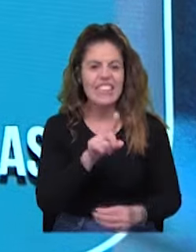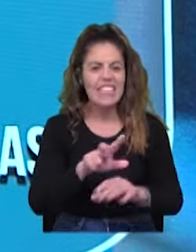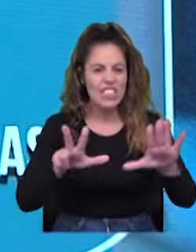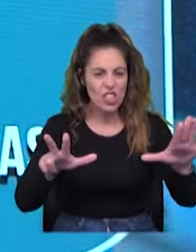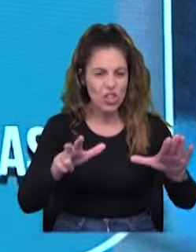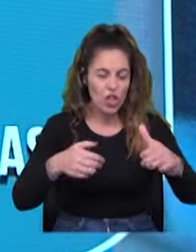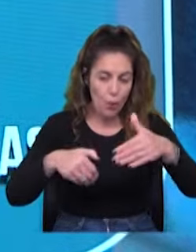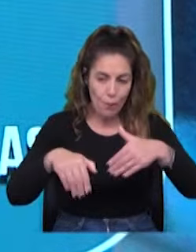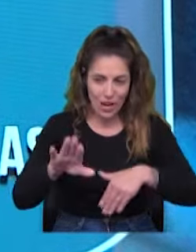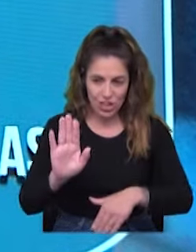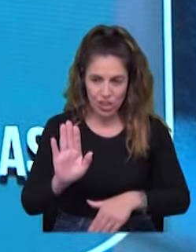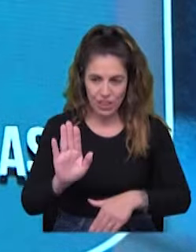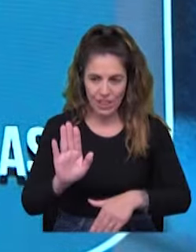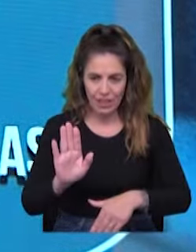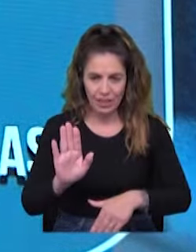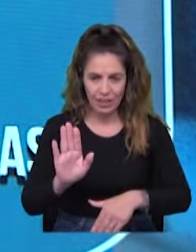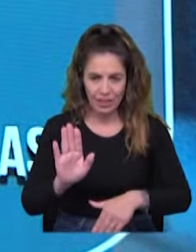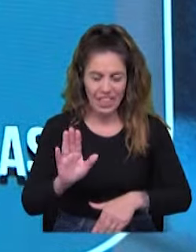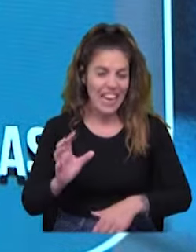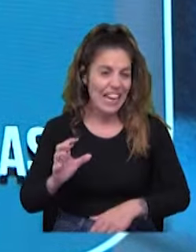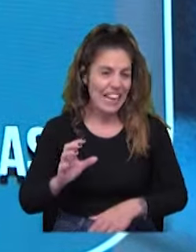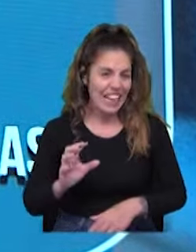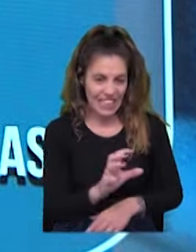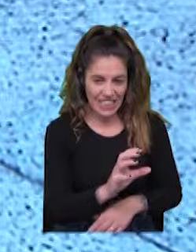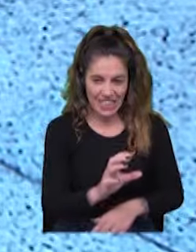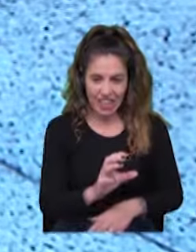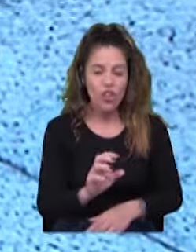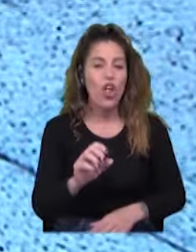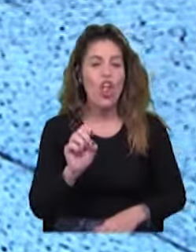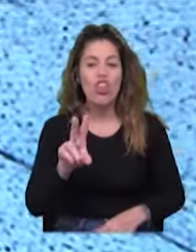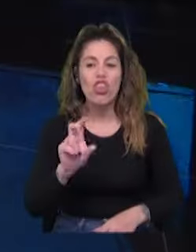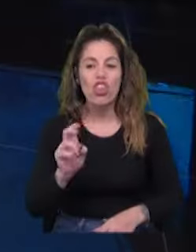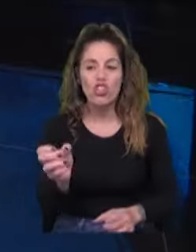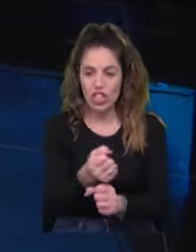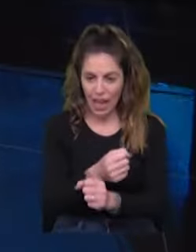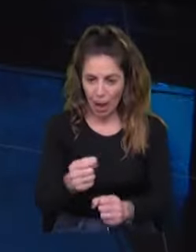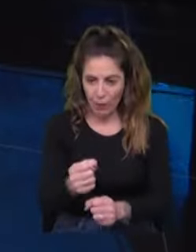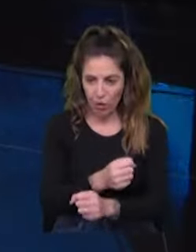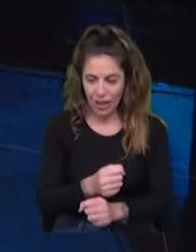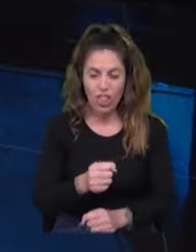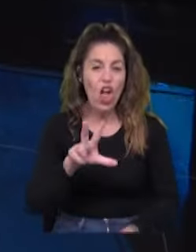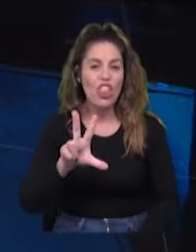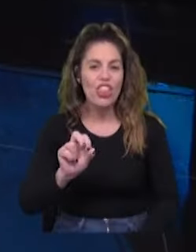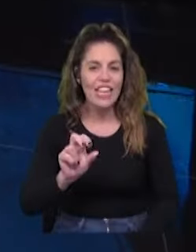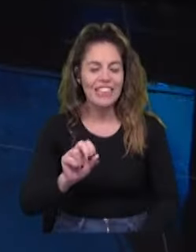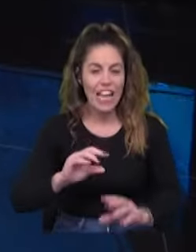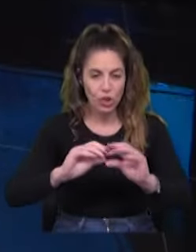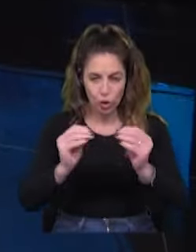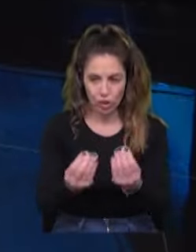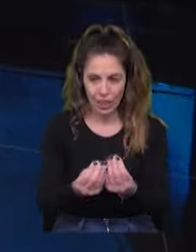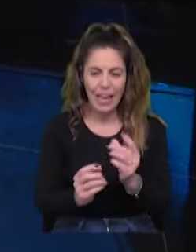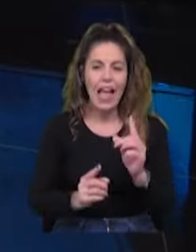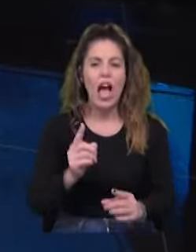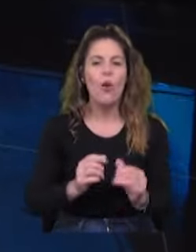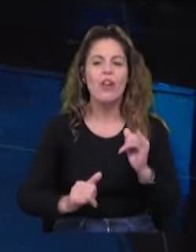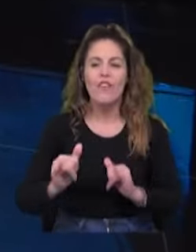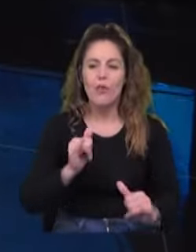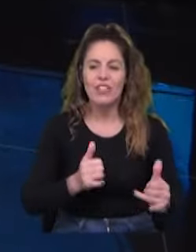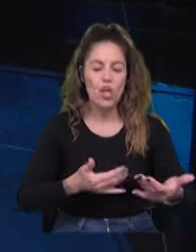la mayoría josema rechazados y 12 aprobados ahí tenemos los 30 Tenemos también algunos datos para